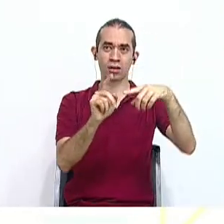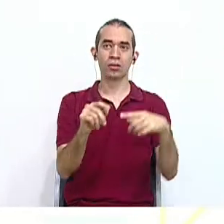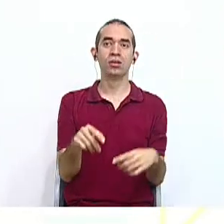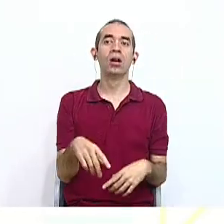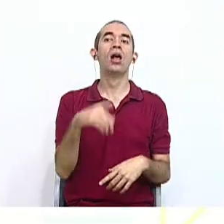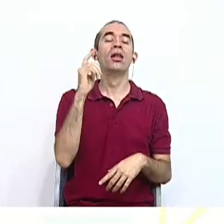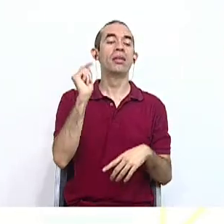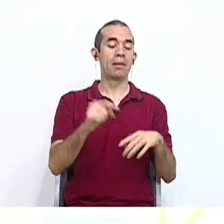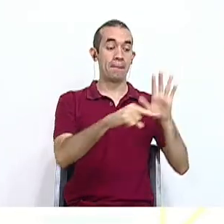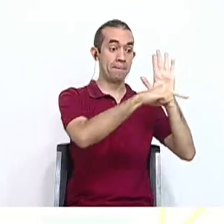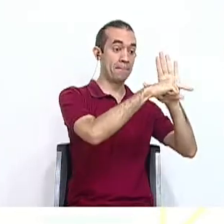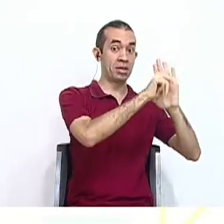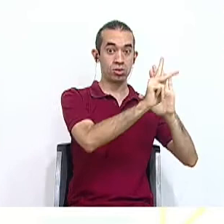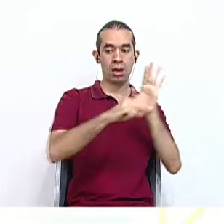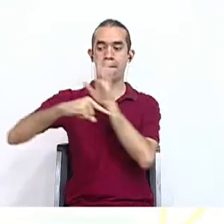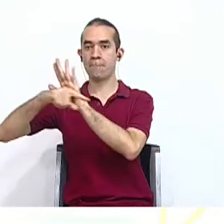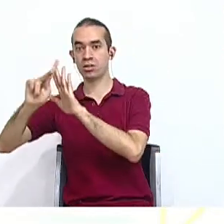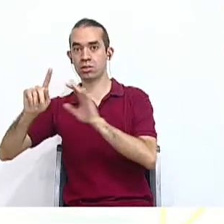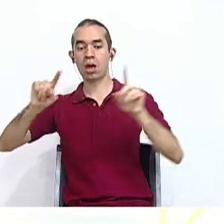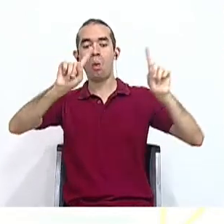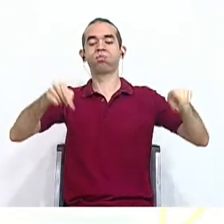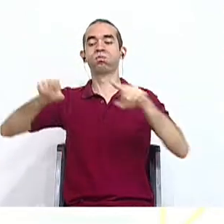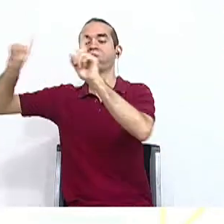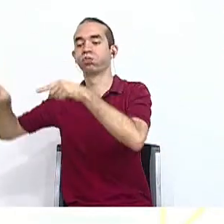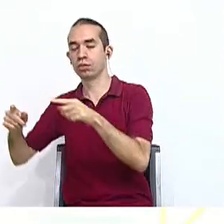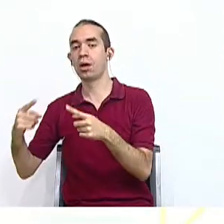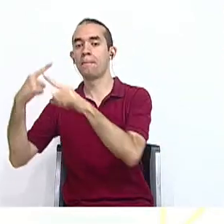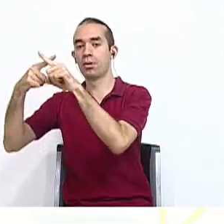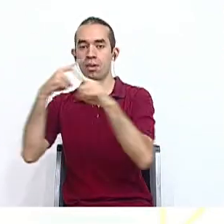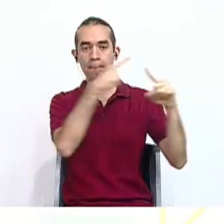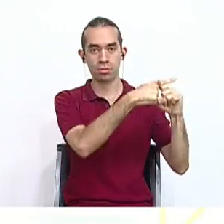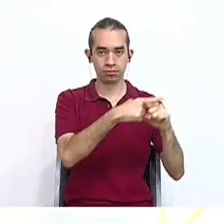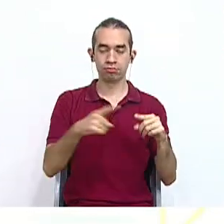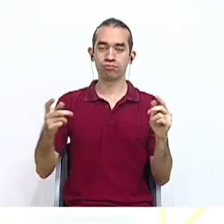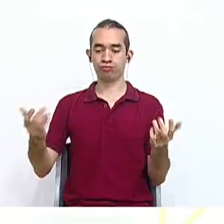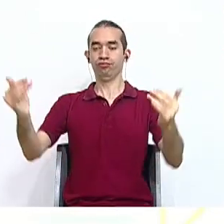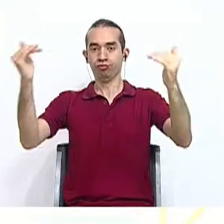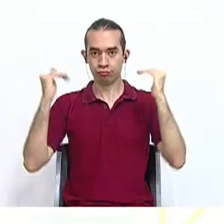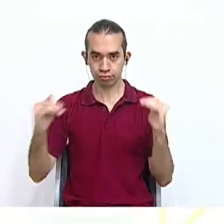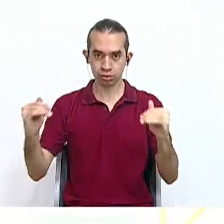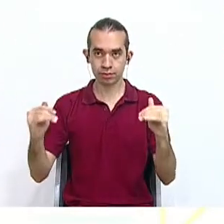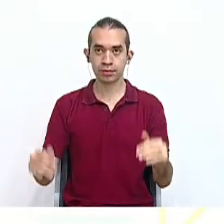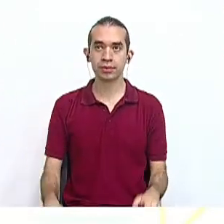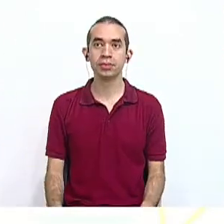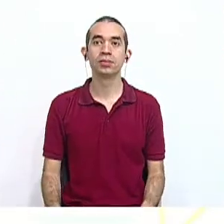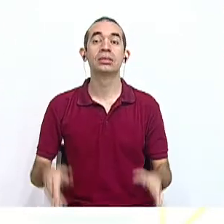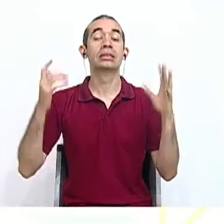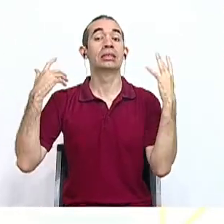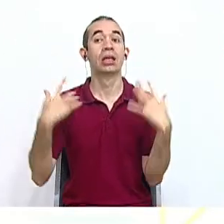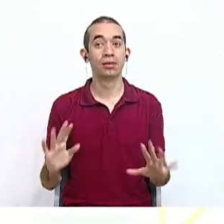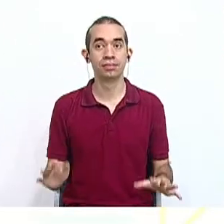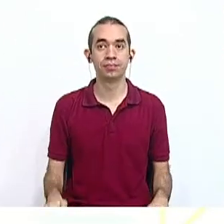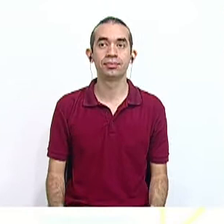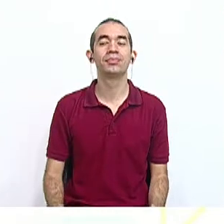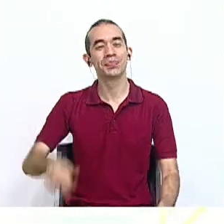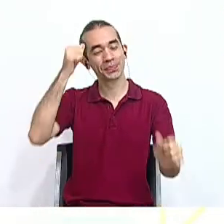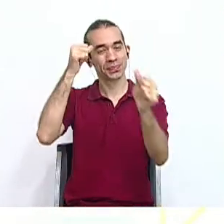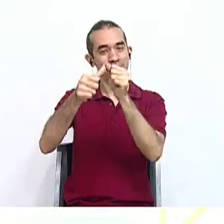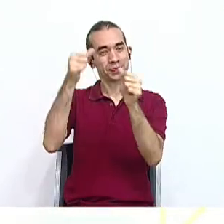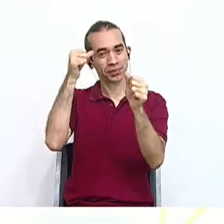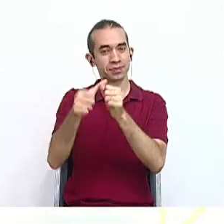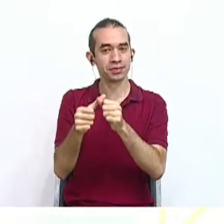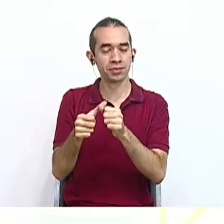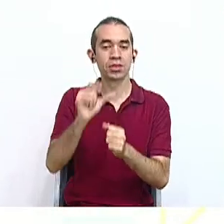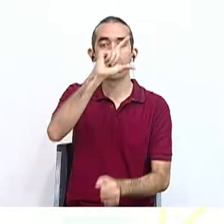K ambos lados de la igualdad de esta ecuación logarítmica. ¿Qué hacemos luego? Recuerdan ustedes que